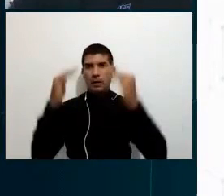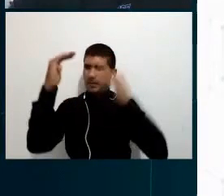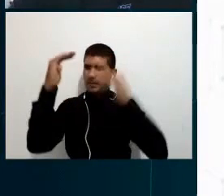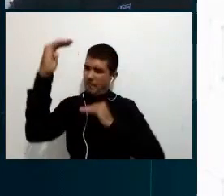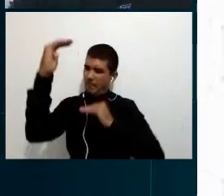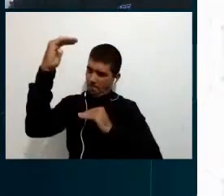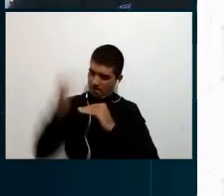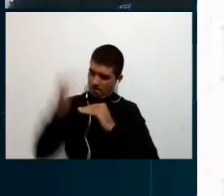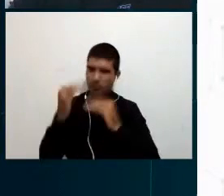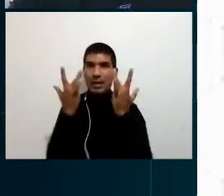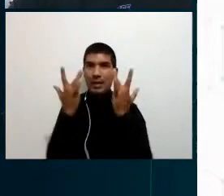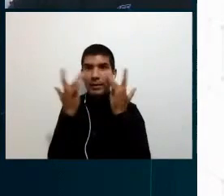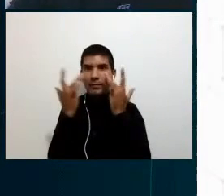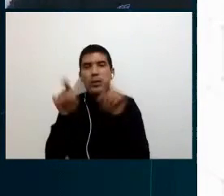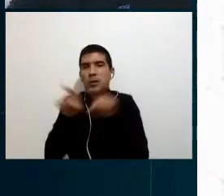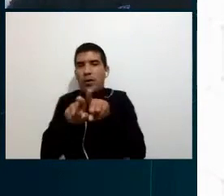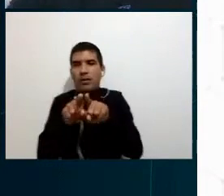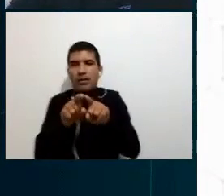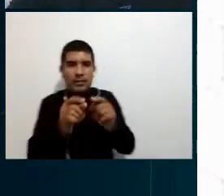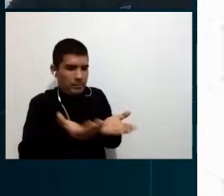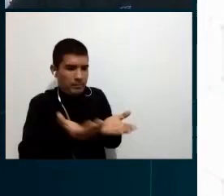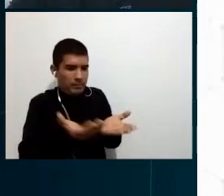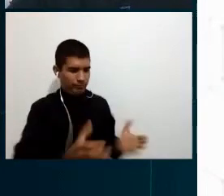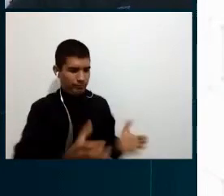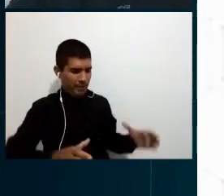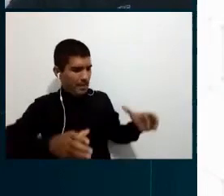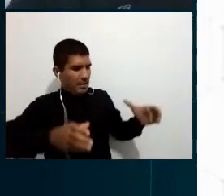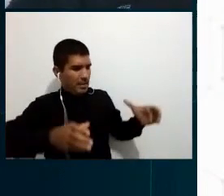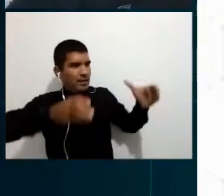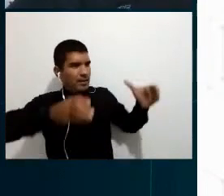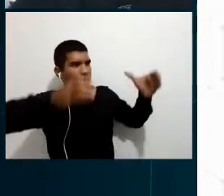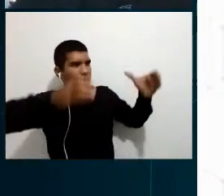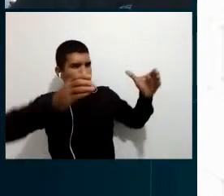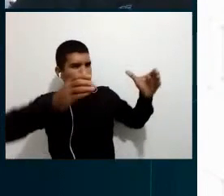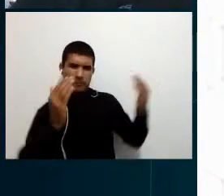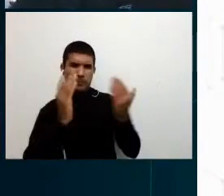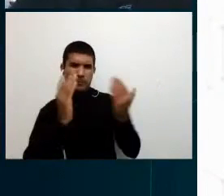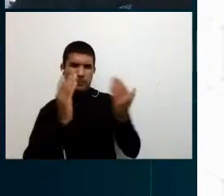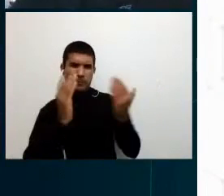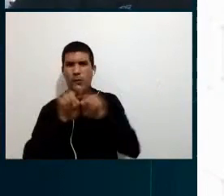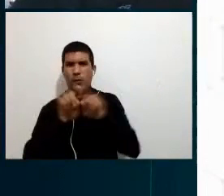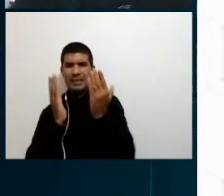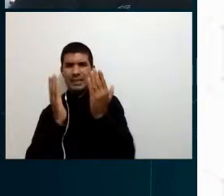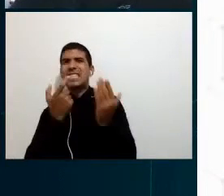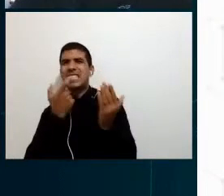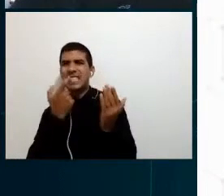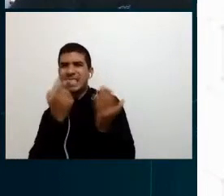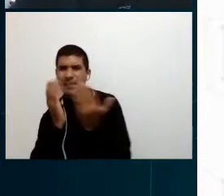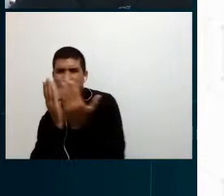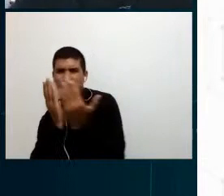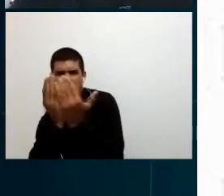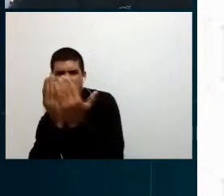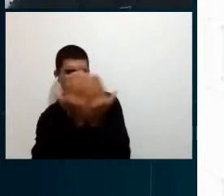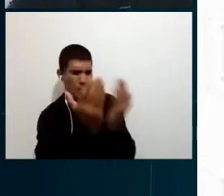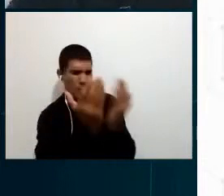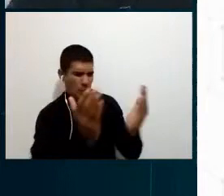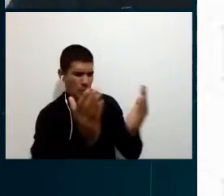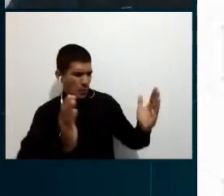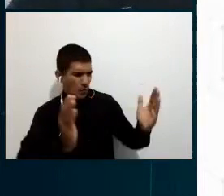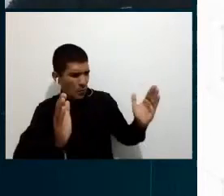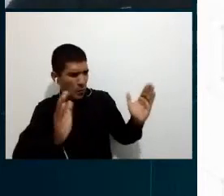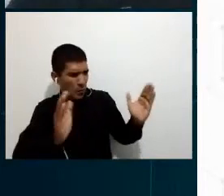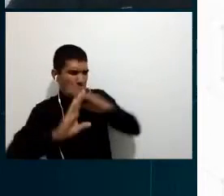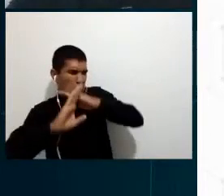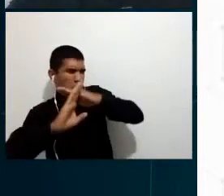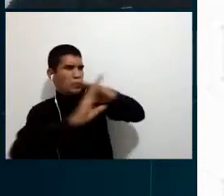es principalmente por la adquisición de predios, afectaciones de entornos urbanos y rurales,